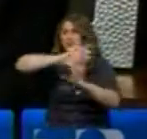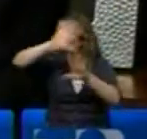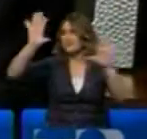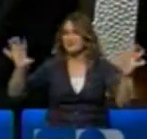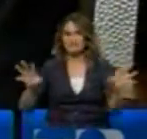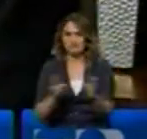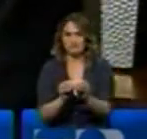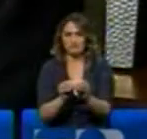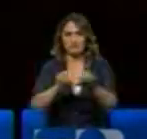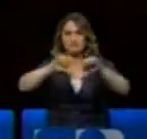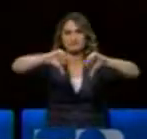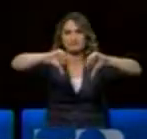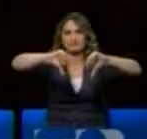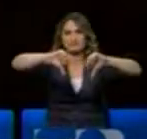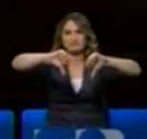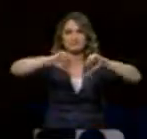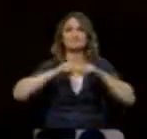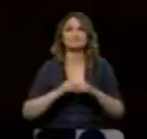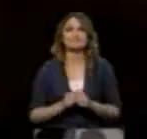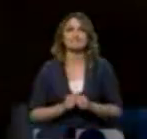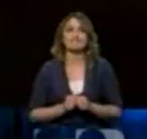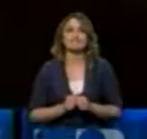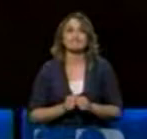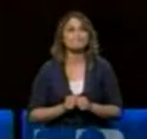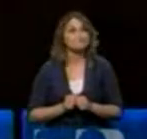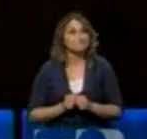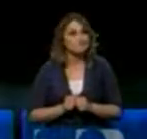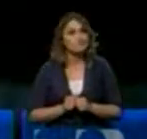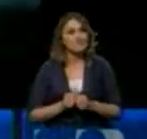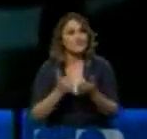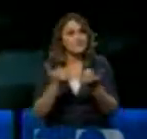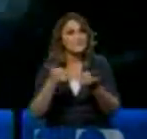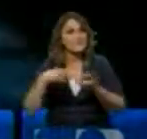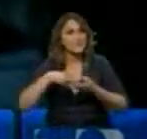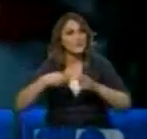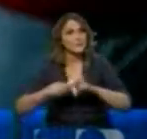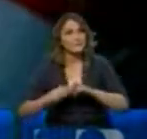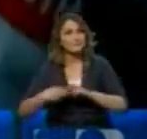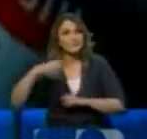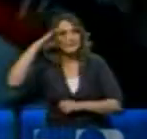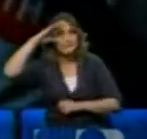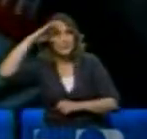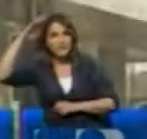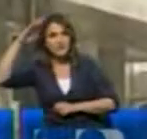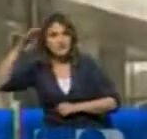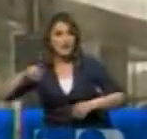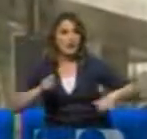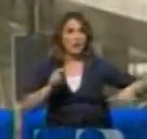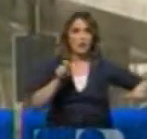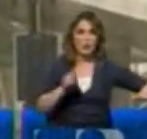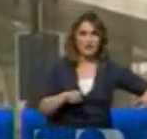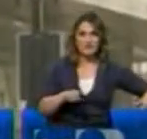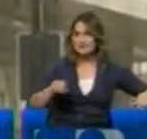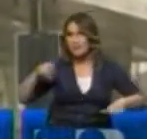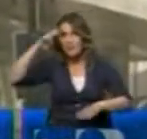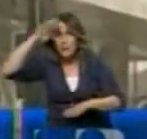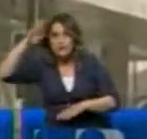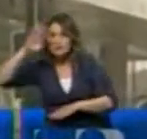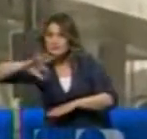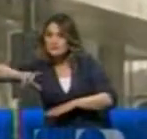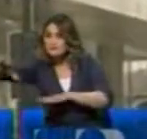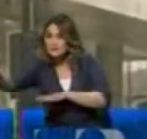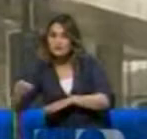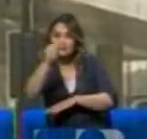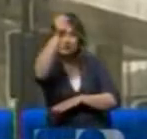tan malo como ahora. Y es que si se trata de demostrar la incompatibilidad entre el trabajo de la policía y los operadores de justicia,